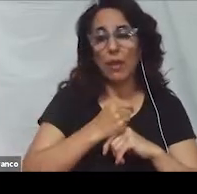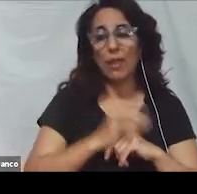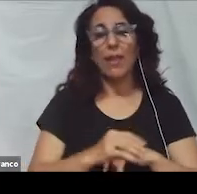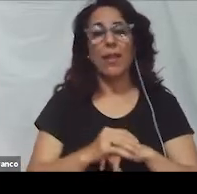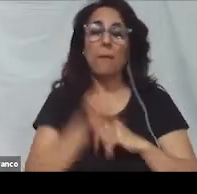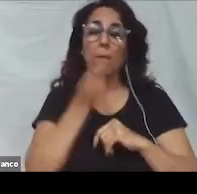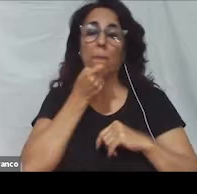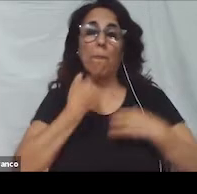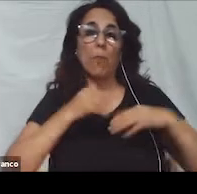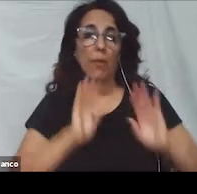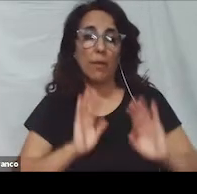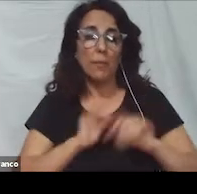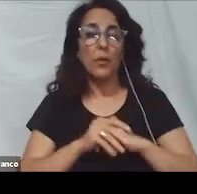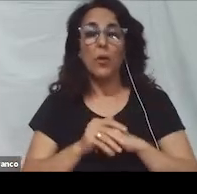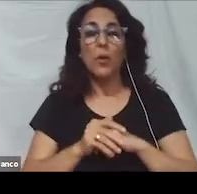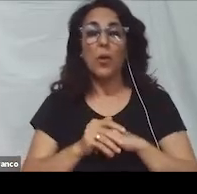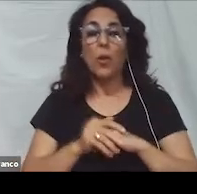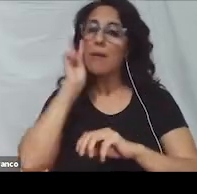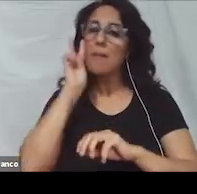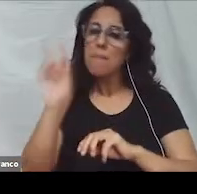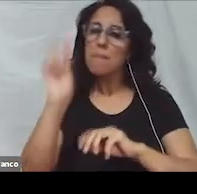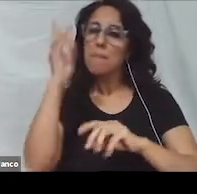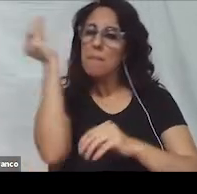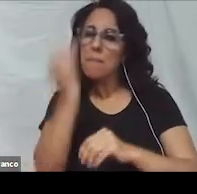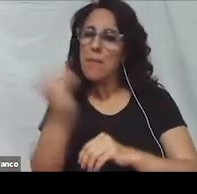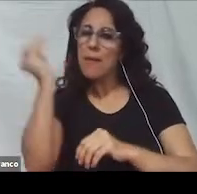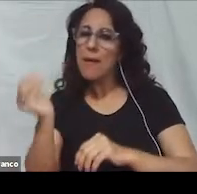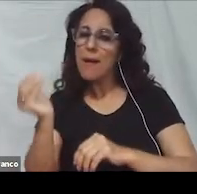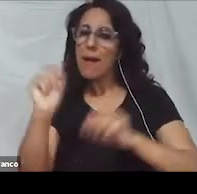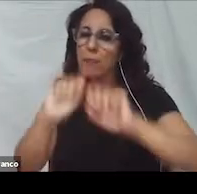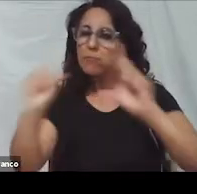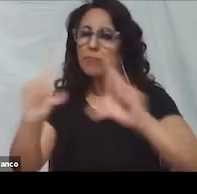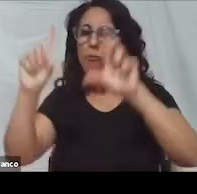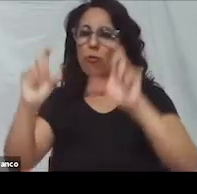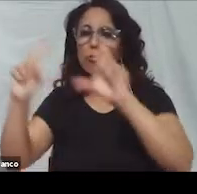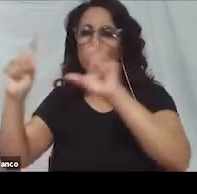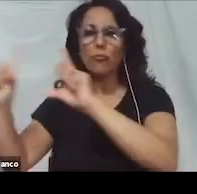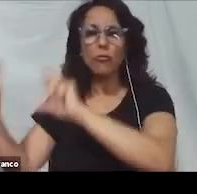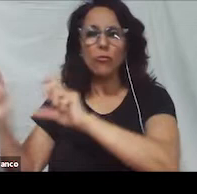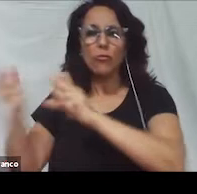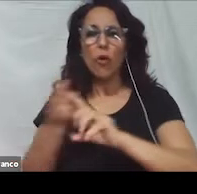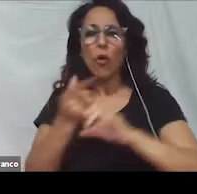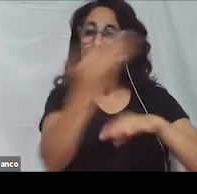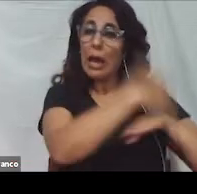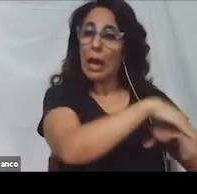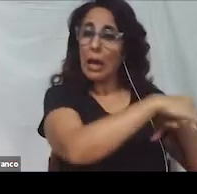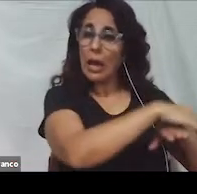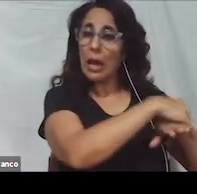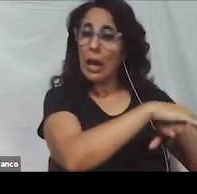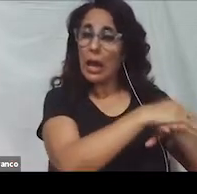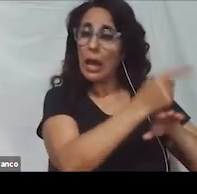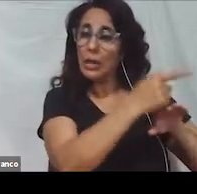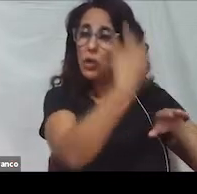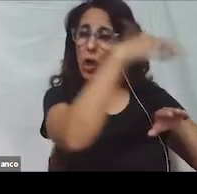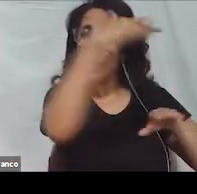ejemplo. Entonces yo tengo las imágenes de los hoteles y quizás está en una calle, ¿no? Pasa un auto,